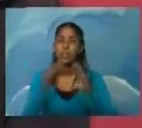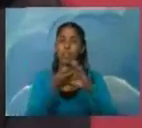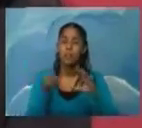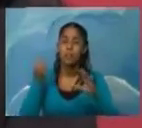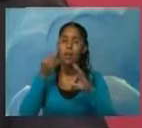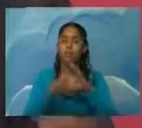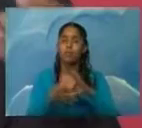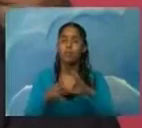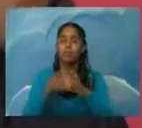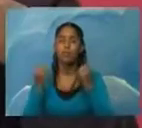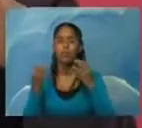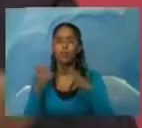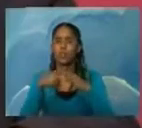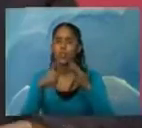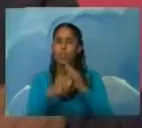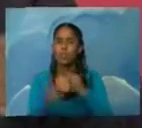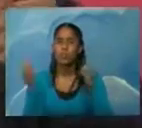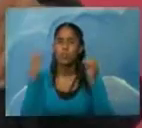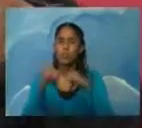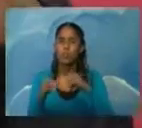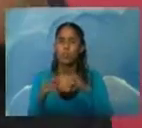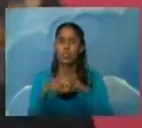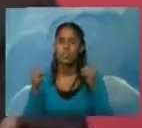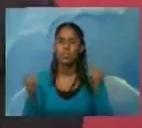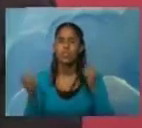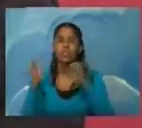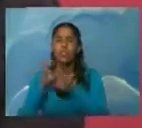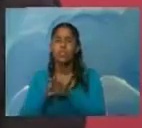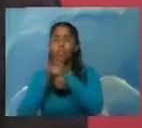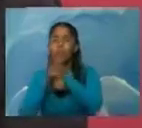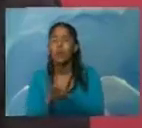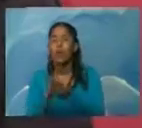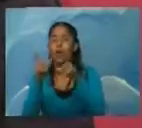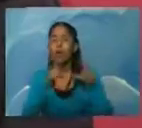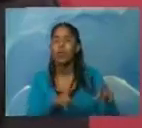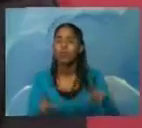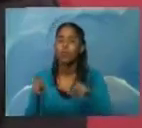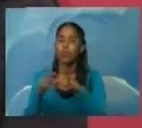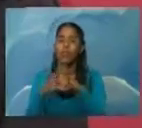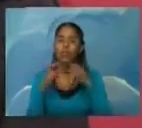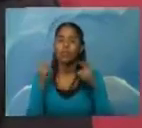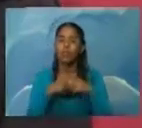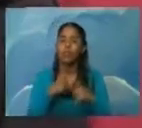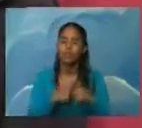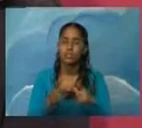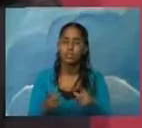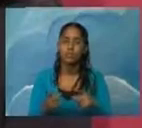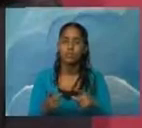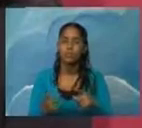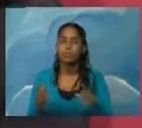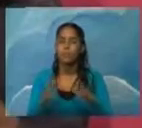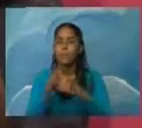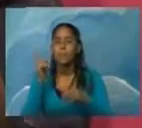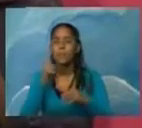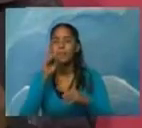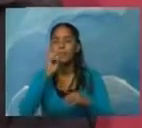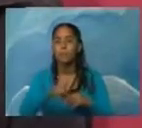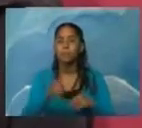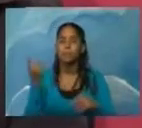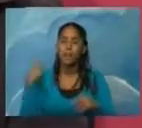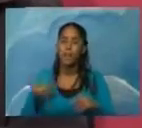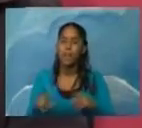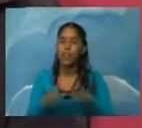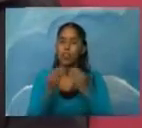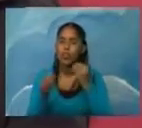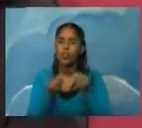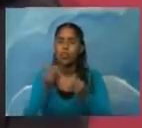sacos. Imagínese ponerse esos sacos en el lomo y llevarlos a un lugar muy distanciado, pues también hay solución,